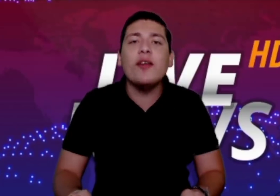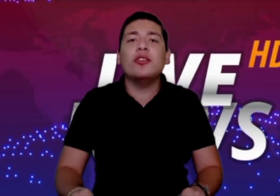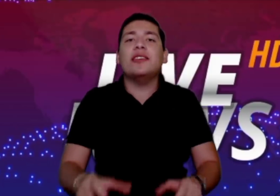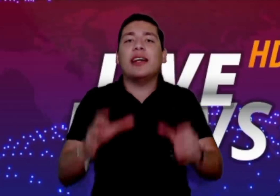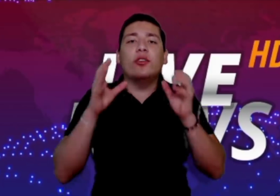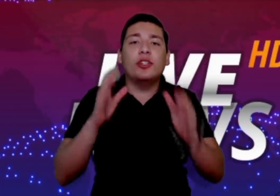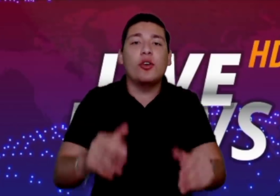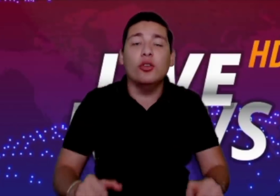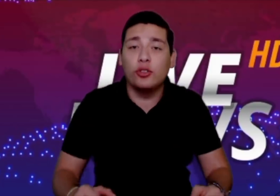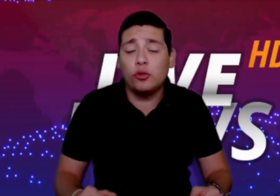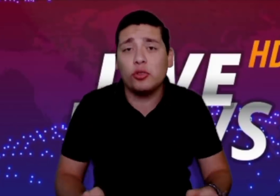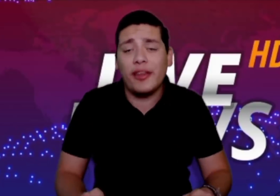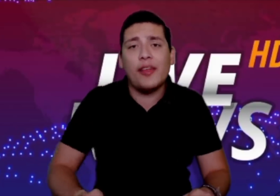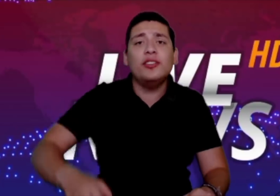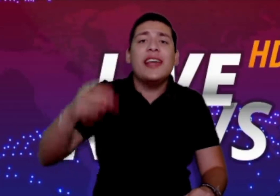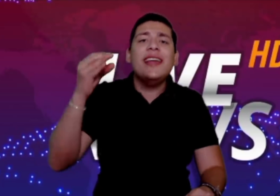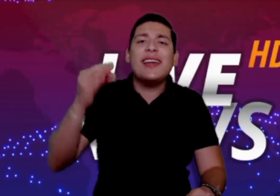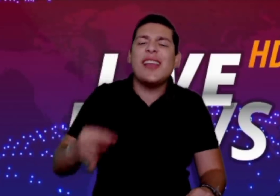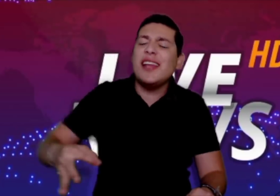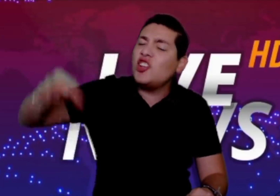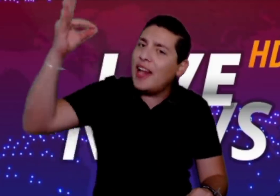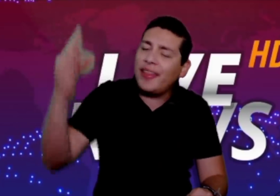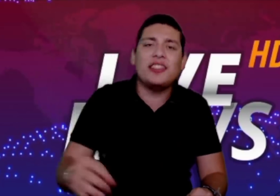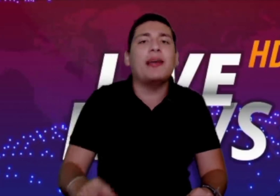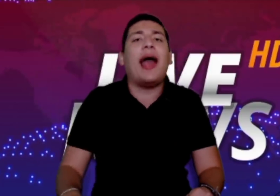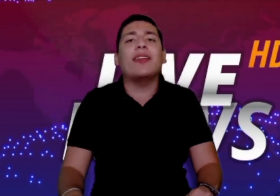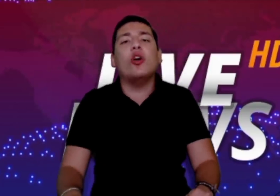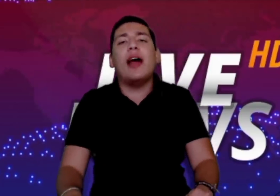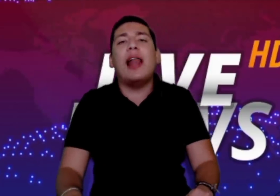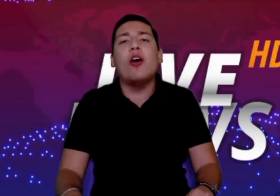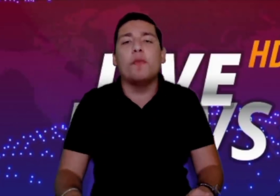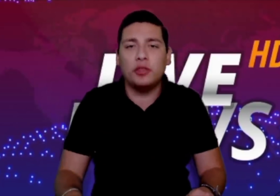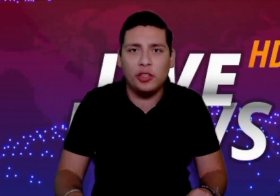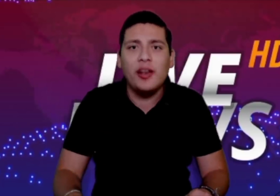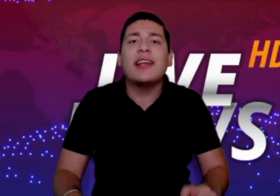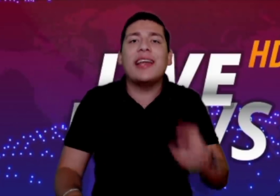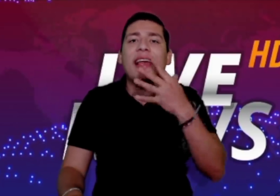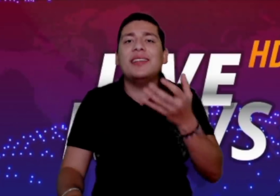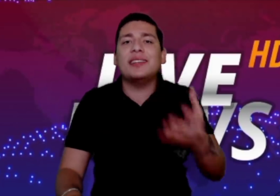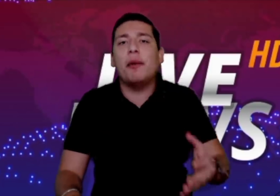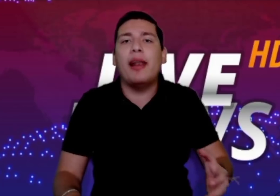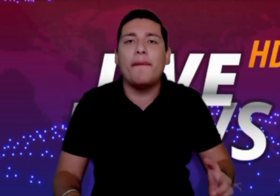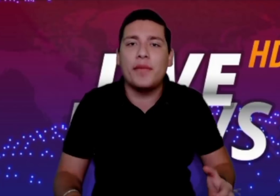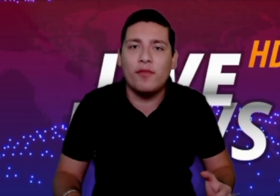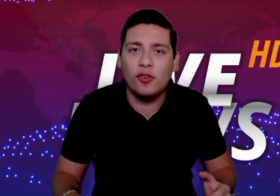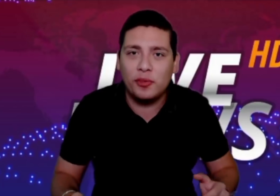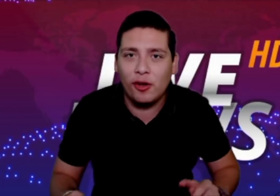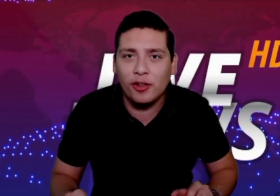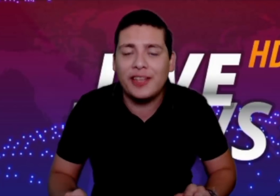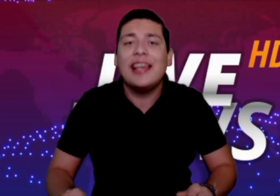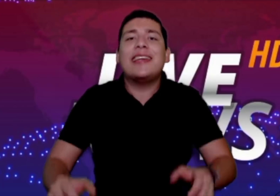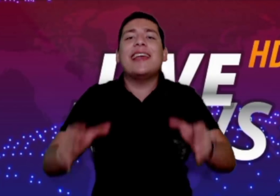una noticia que nos dejó con los ojos cuadrados y que tiene enchiladísima a toda la oposición que ya se estaba lambiendo